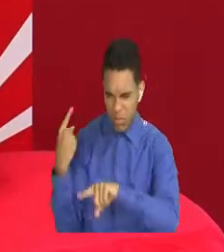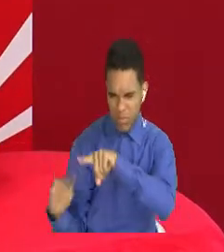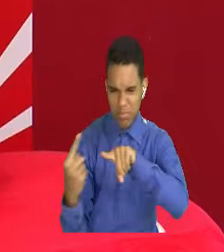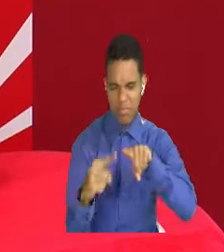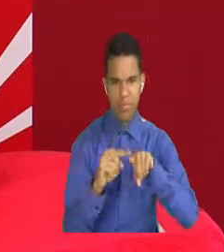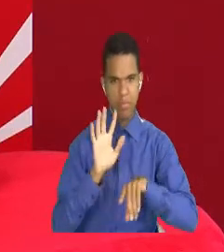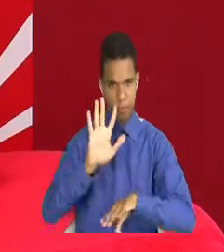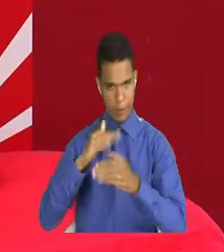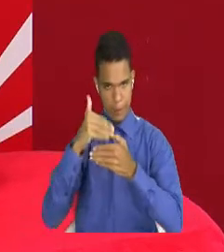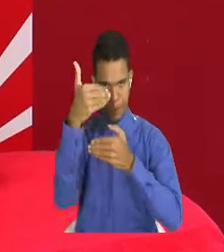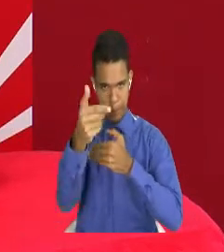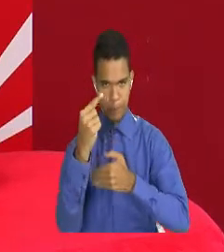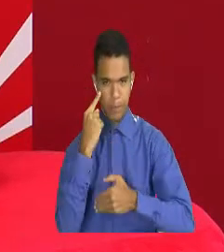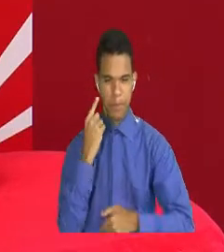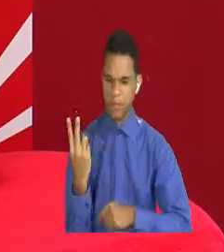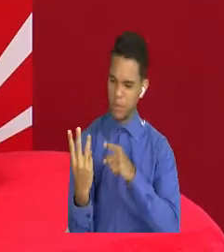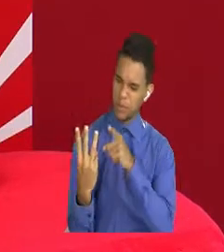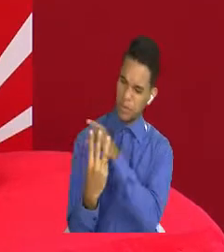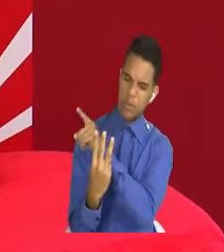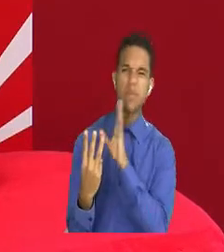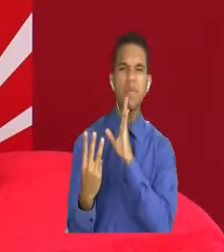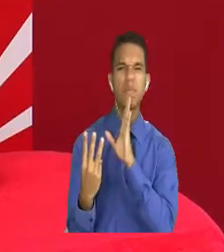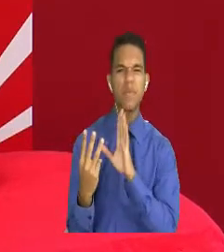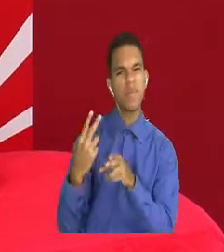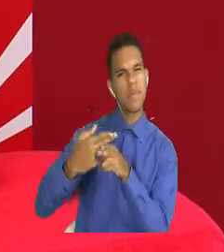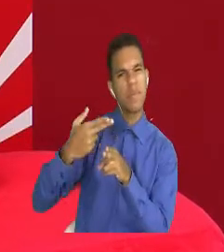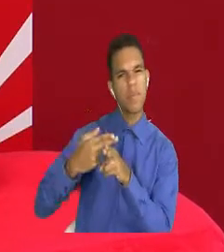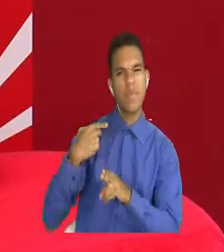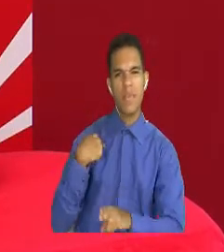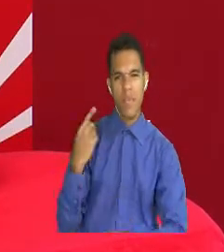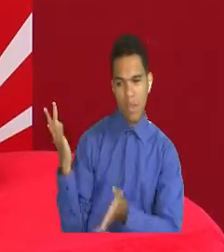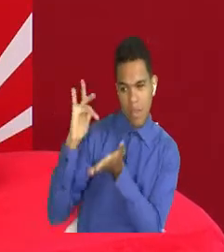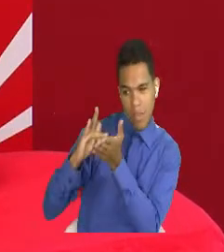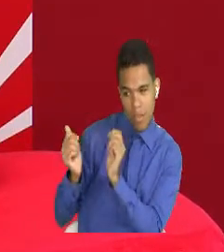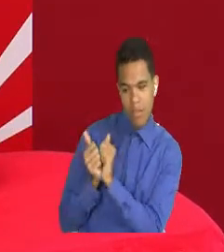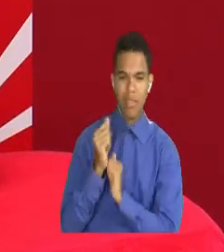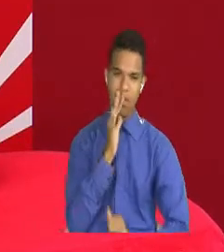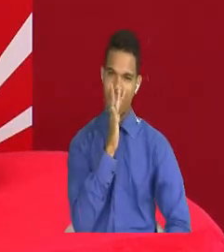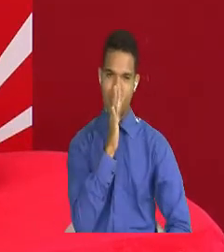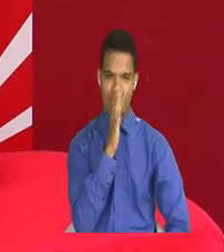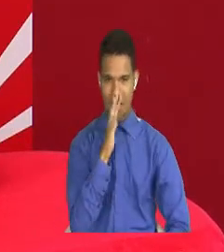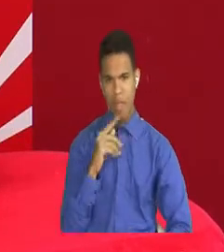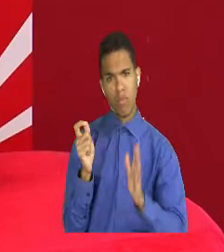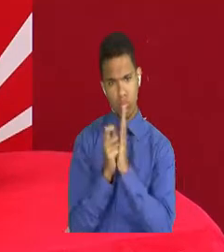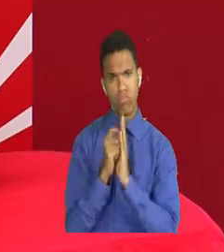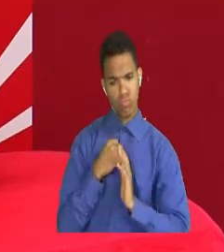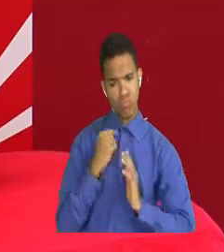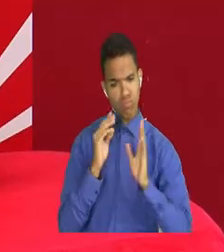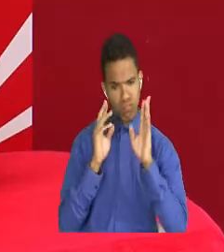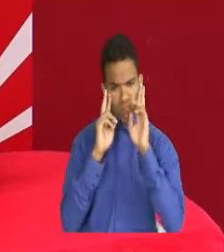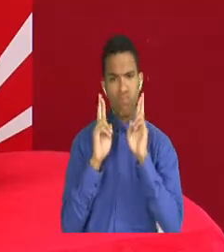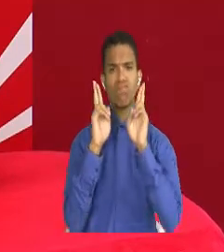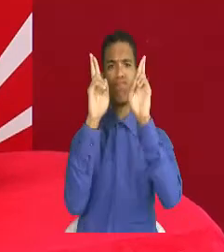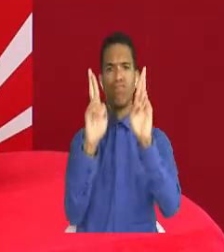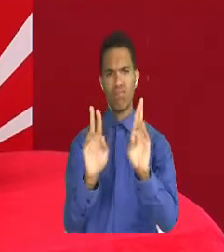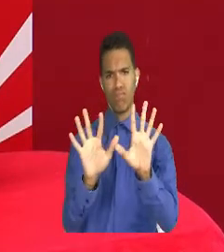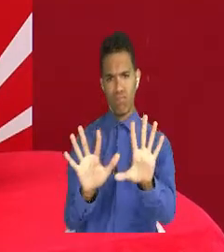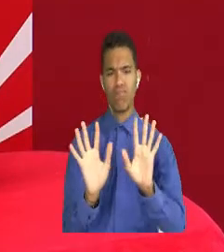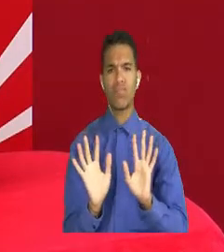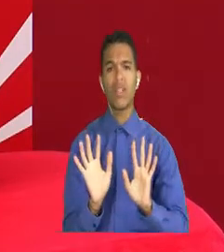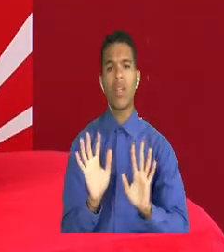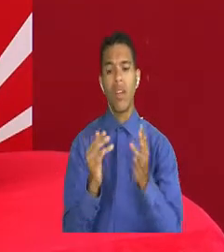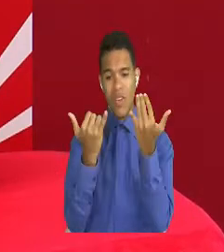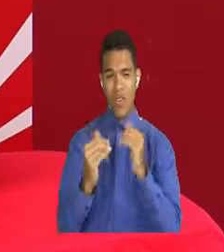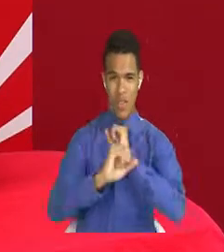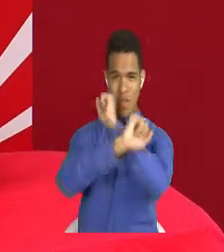de quiénes se tratan. No están en nuestro programa, pero vale la pena hacerles un reconocimiento. A esta hora de la mañana saludo a Kiara de la